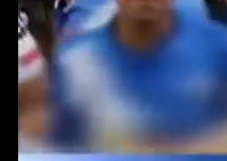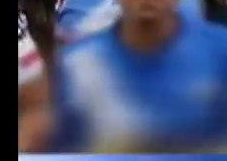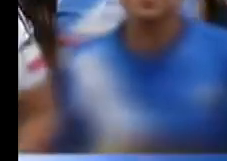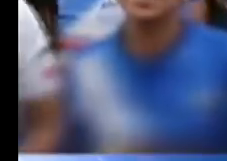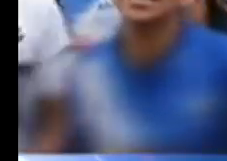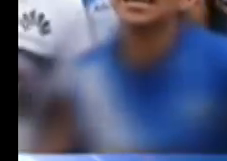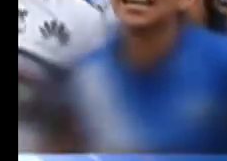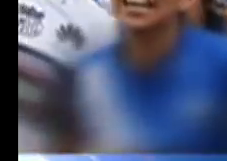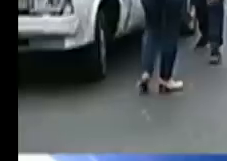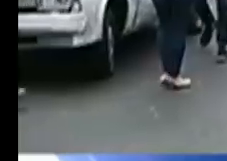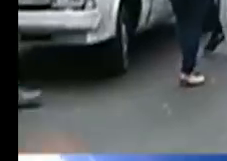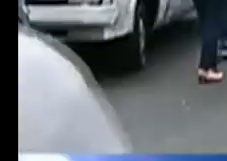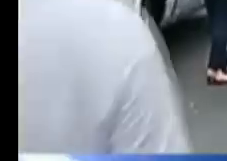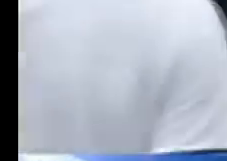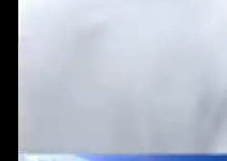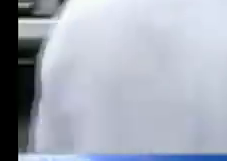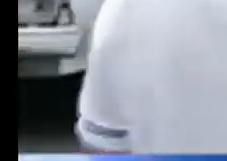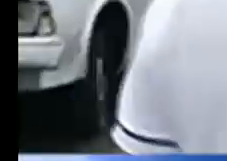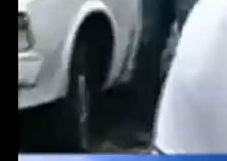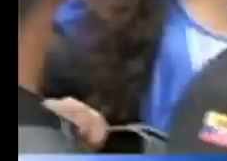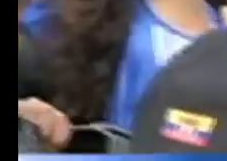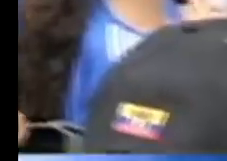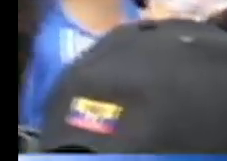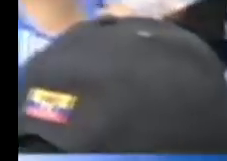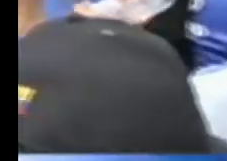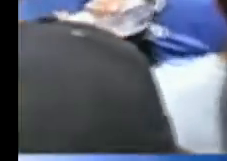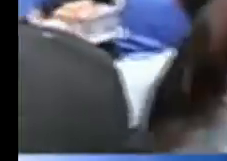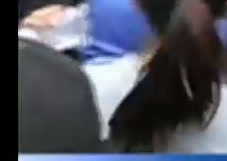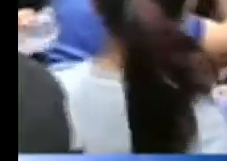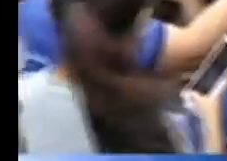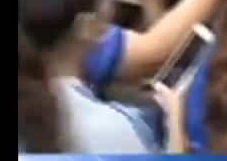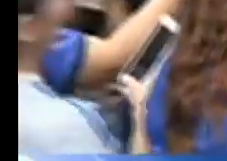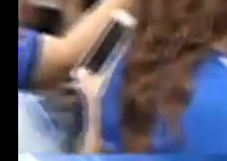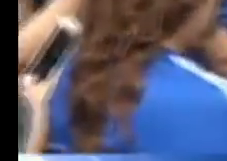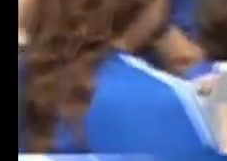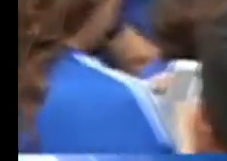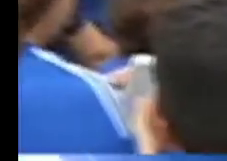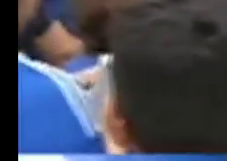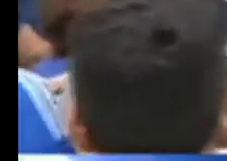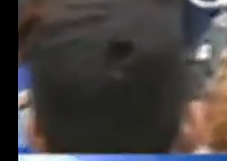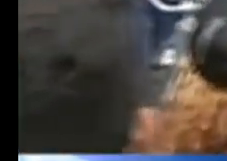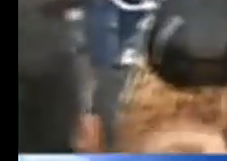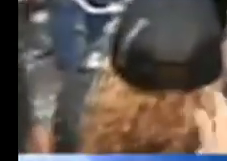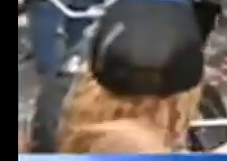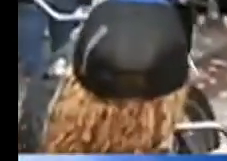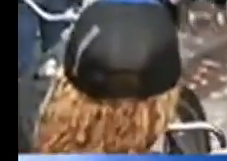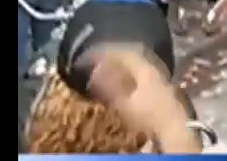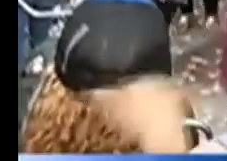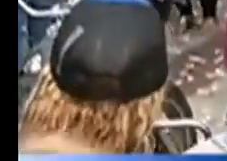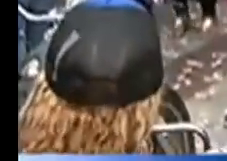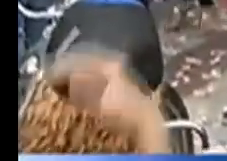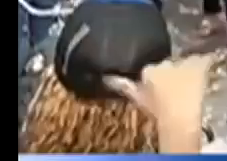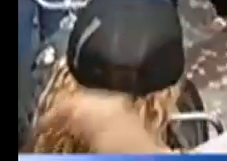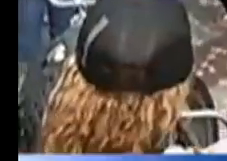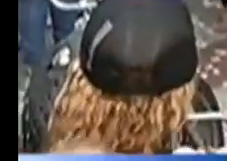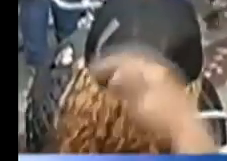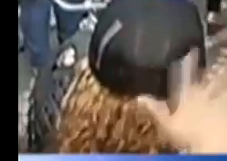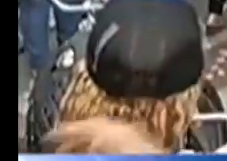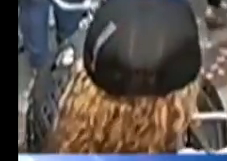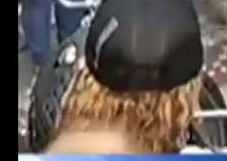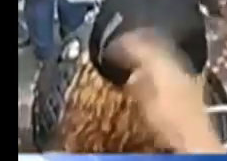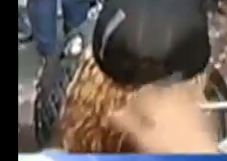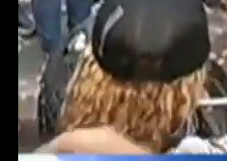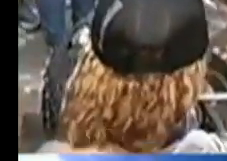se consagró campeón nacional de fútbol tras vencer a Delfín 0-2 en el Estadio Jocay de